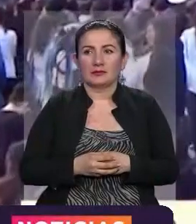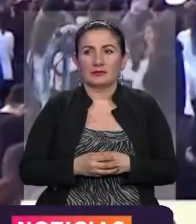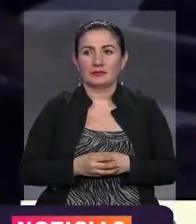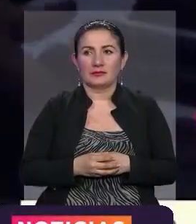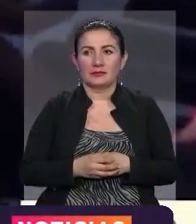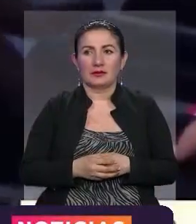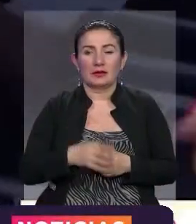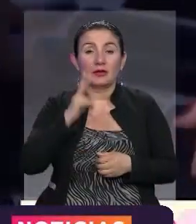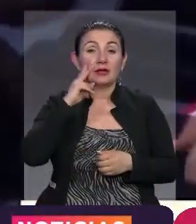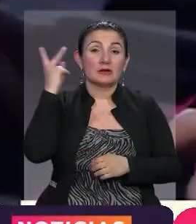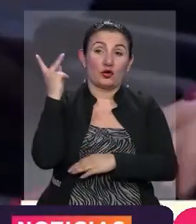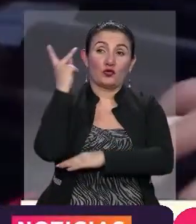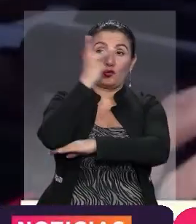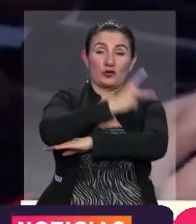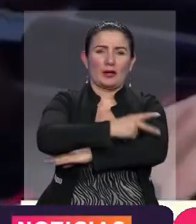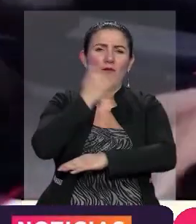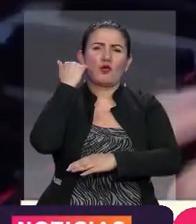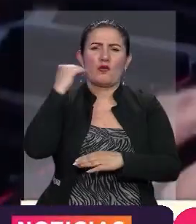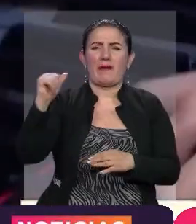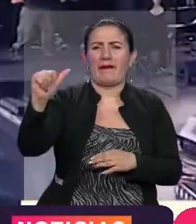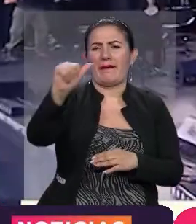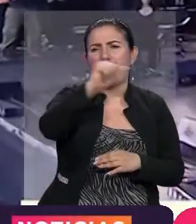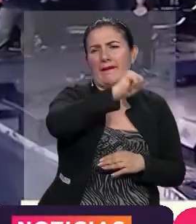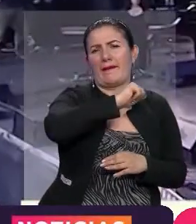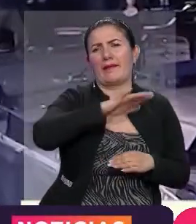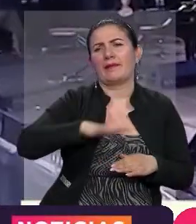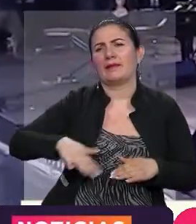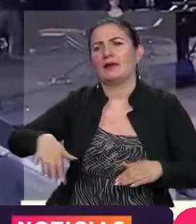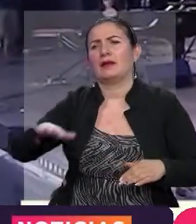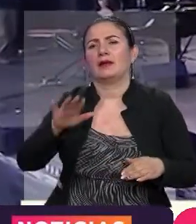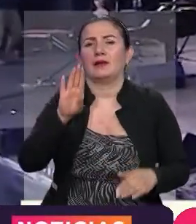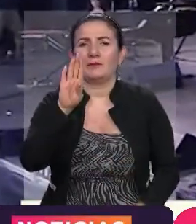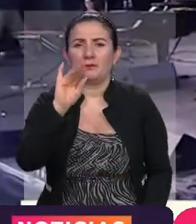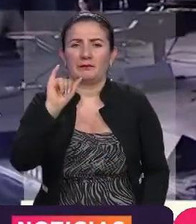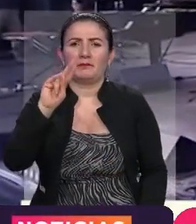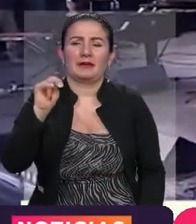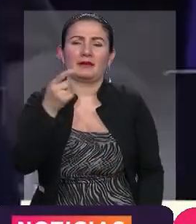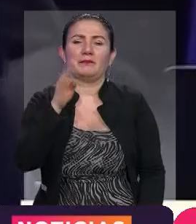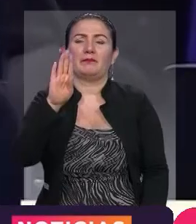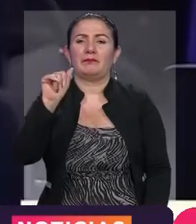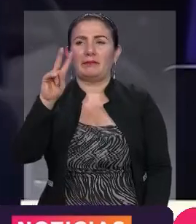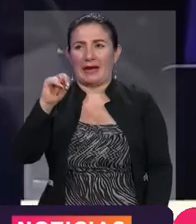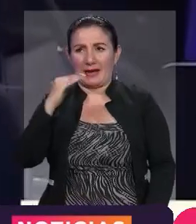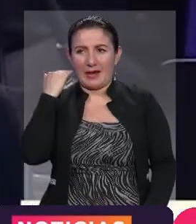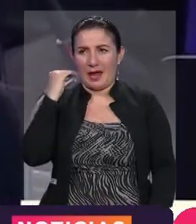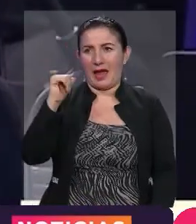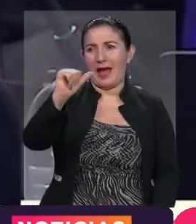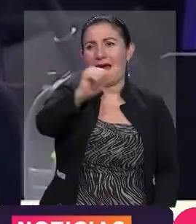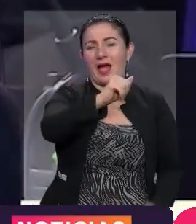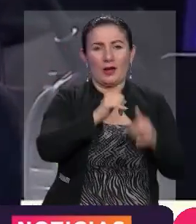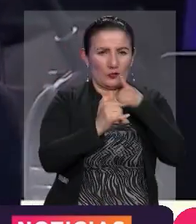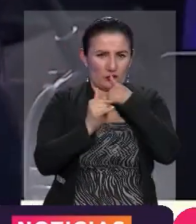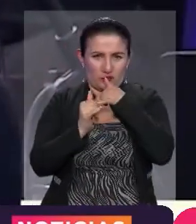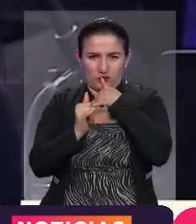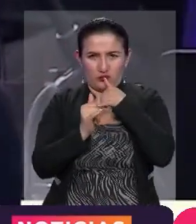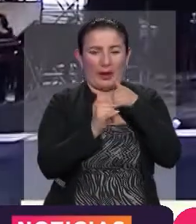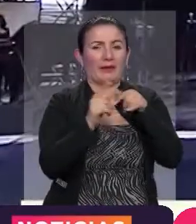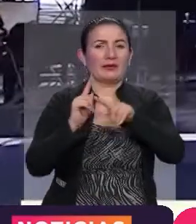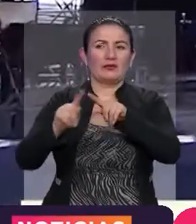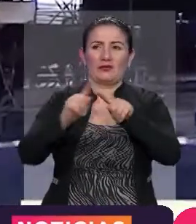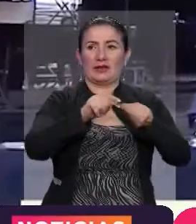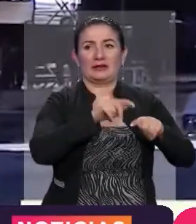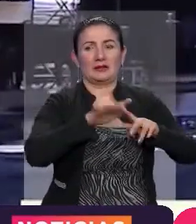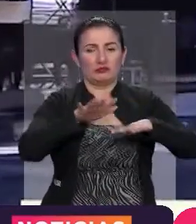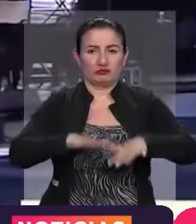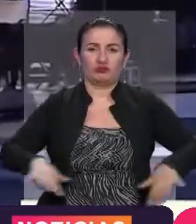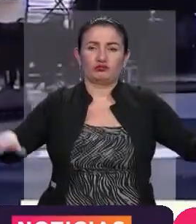el segundo día de jazz al parque las mujeres se tomaron el escenario con la Big Bang femenina conformada por músicas de jazz que lograron una silla